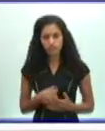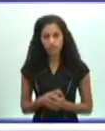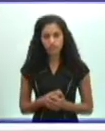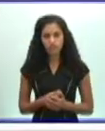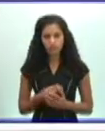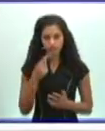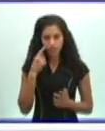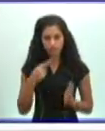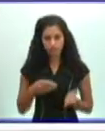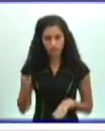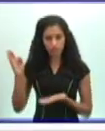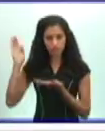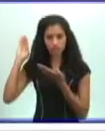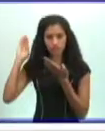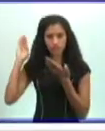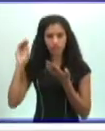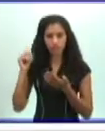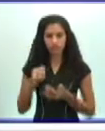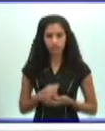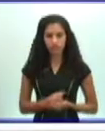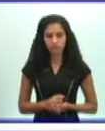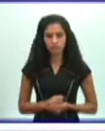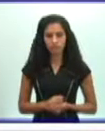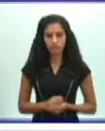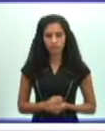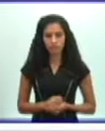muestro en la siguiente presentación.